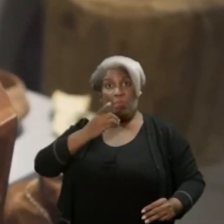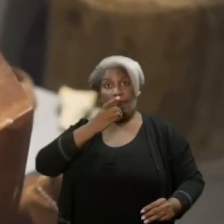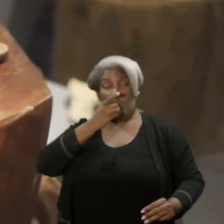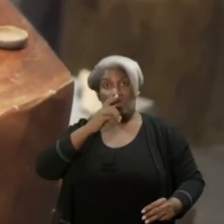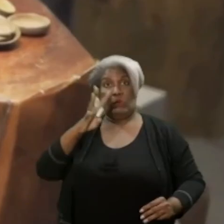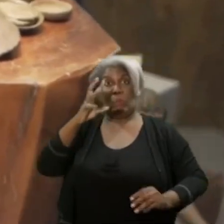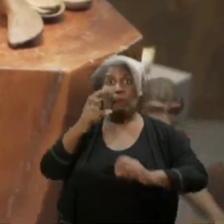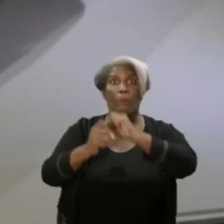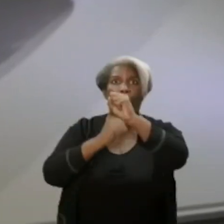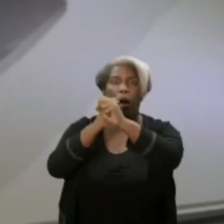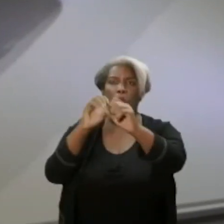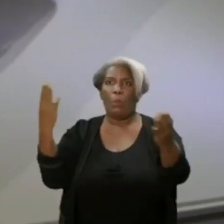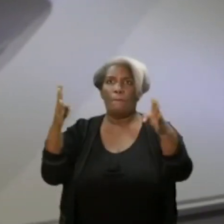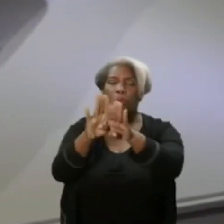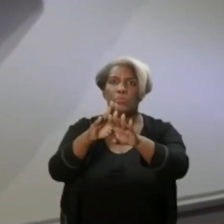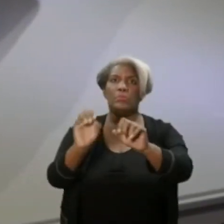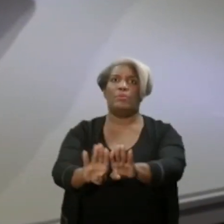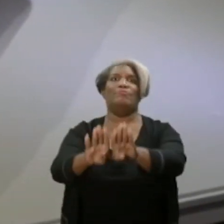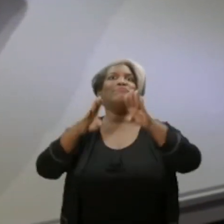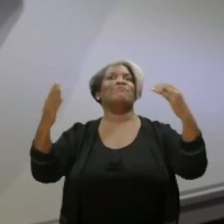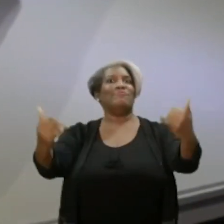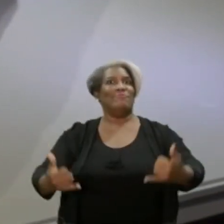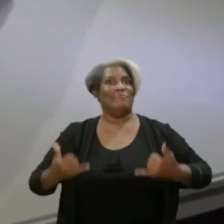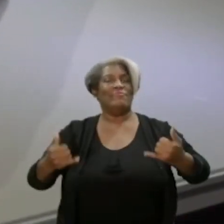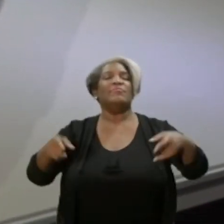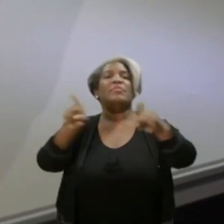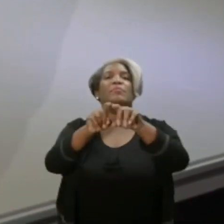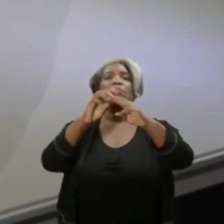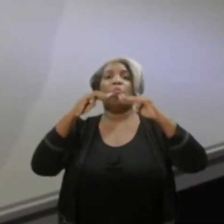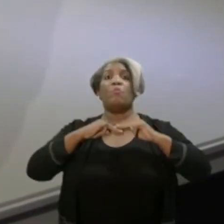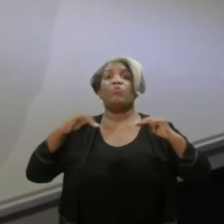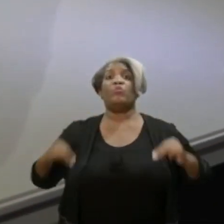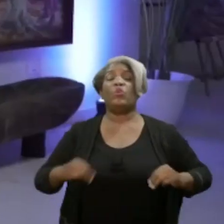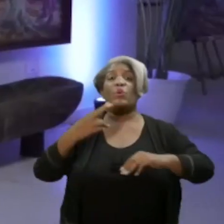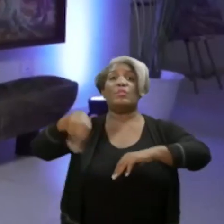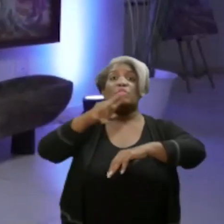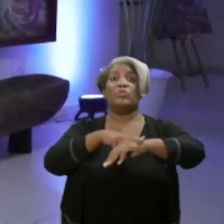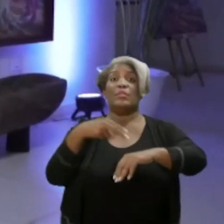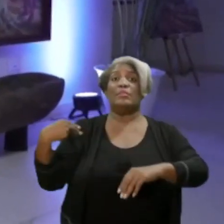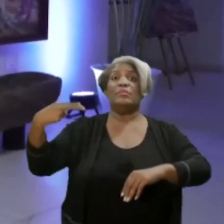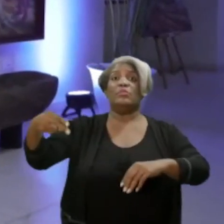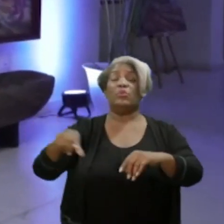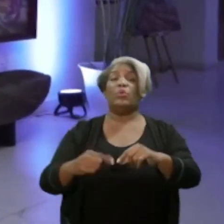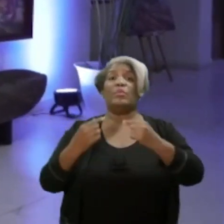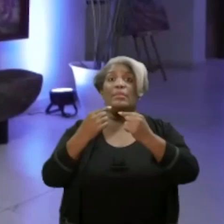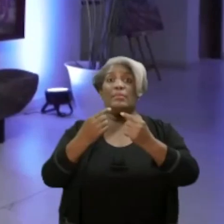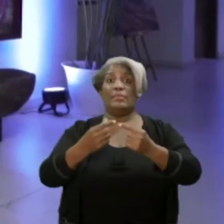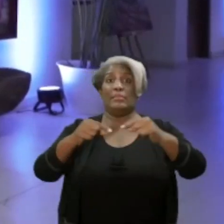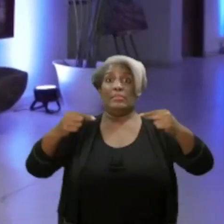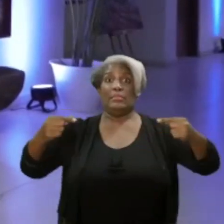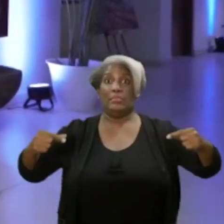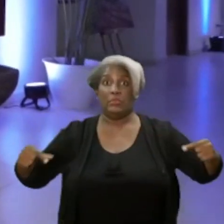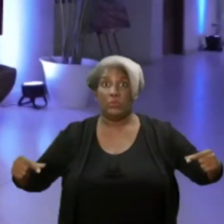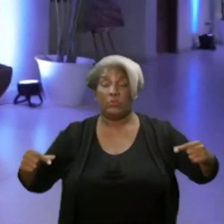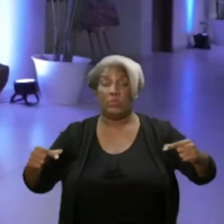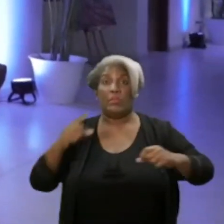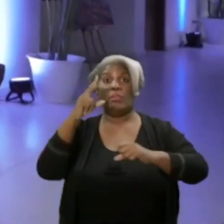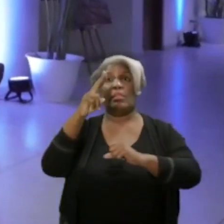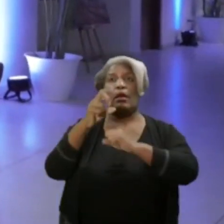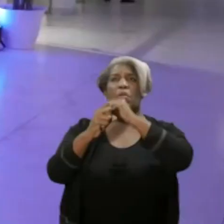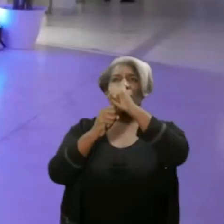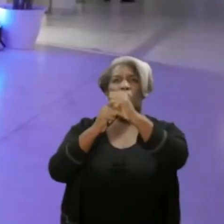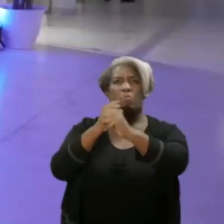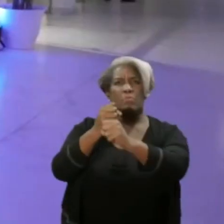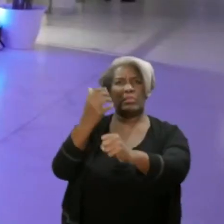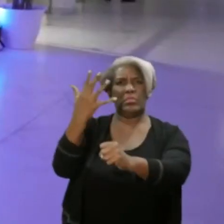De igual forma, se ha habilitado el Museo Nacional de Historia y Geografía, que estuvo cerrado desde el año 2005, con una inversión de más de